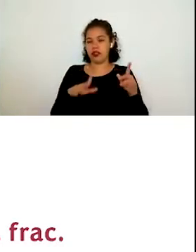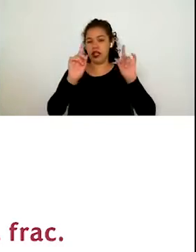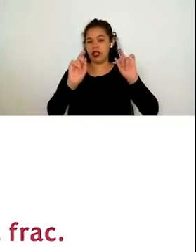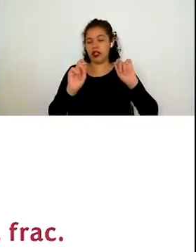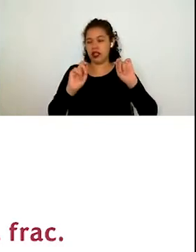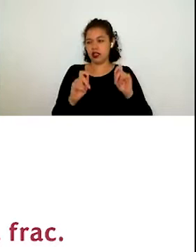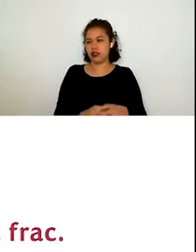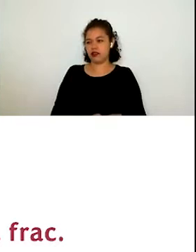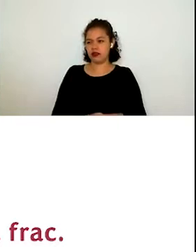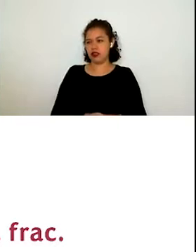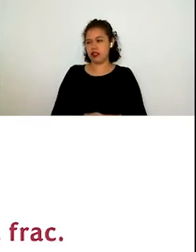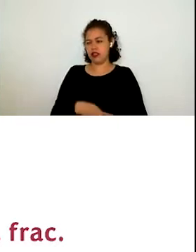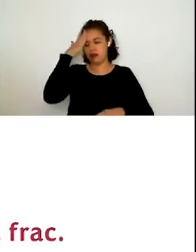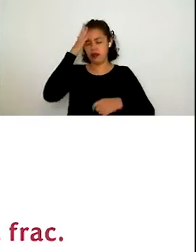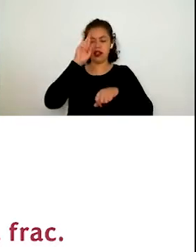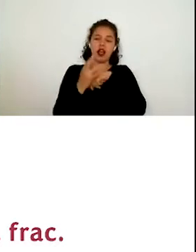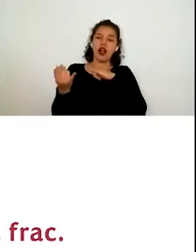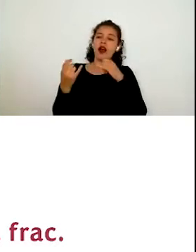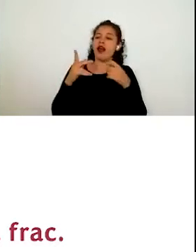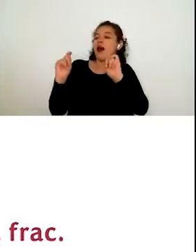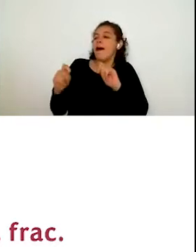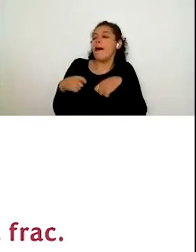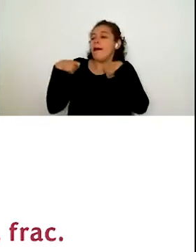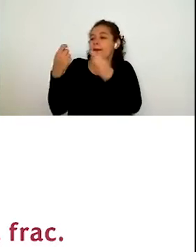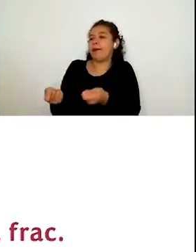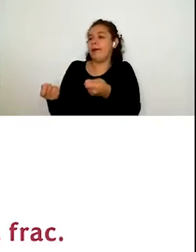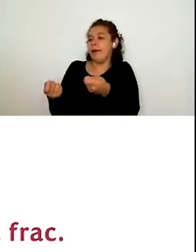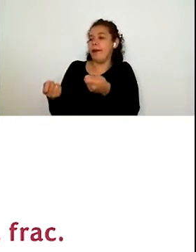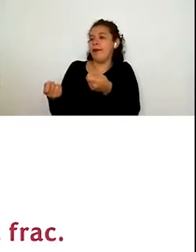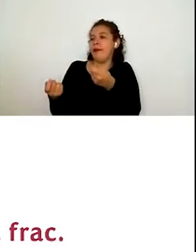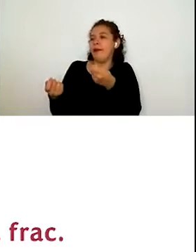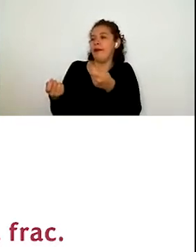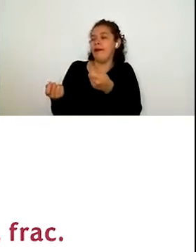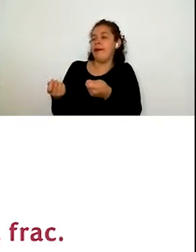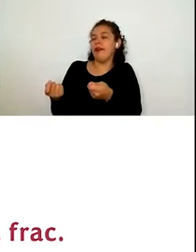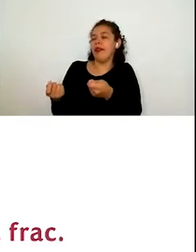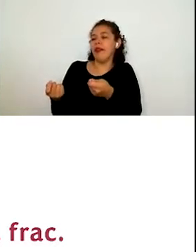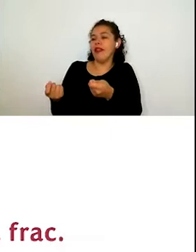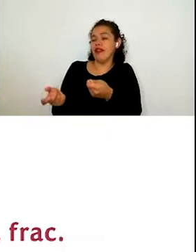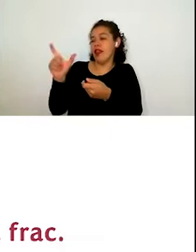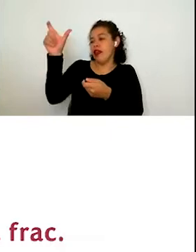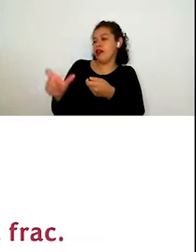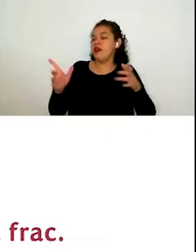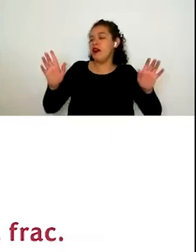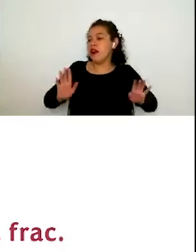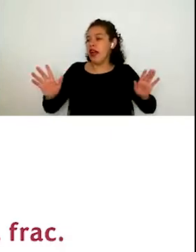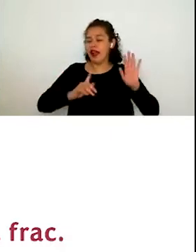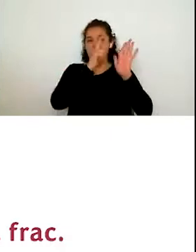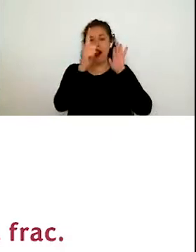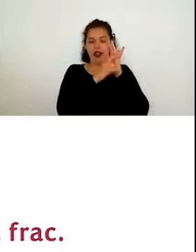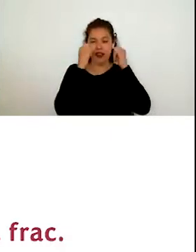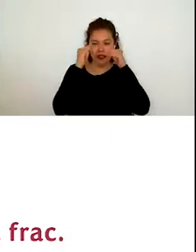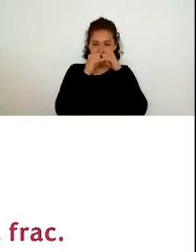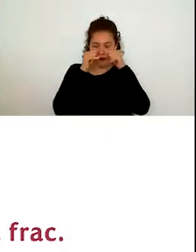del patronato de alguna institución no entren los impedimentos que señala la Ley de Instituciones de Asistencia